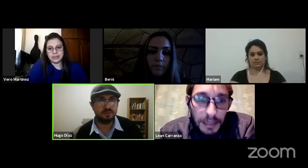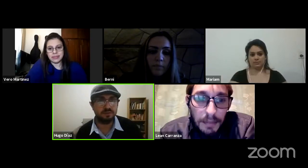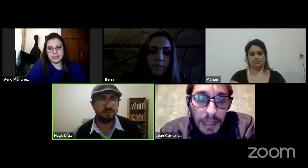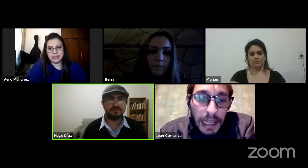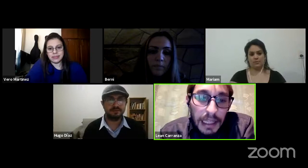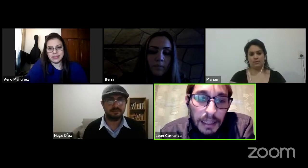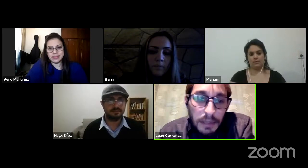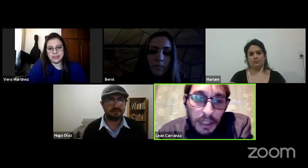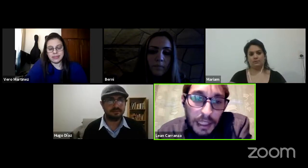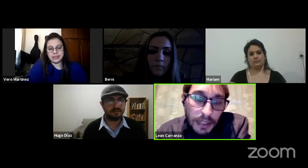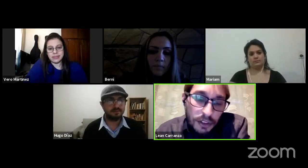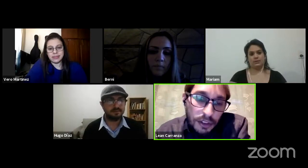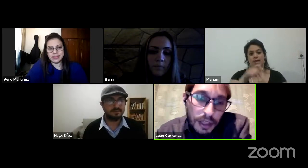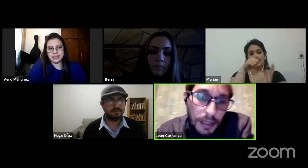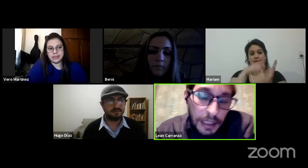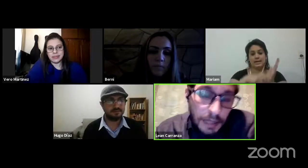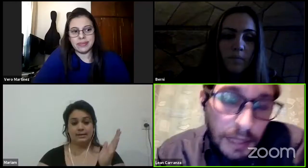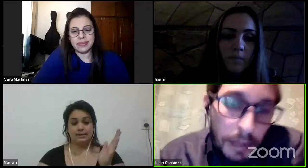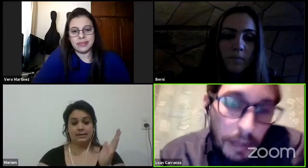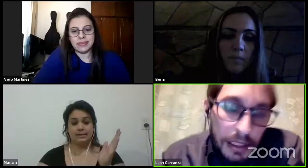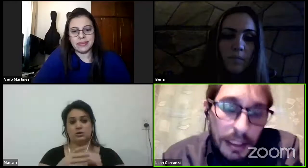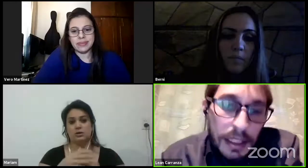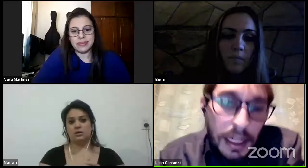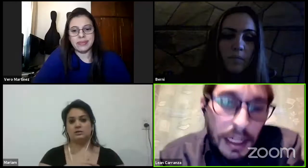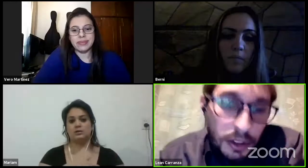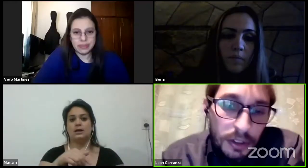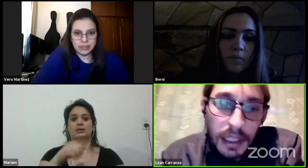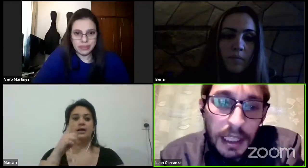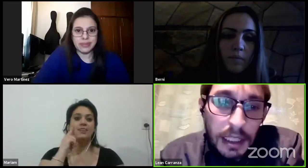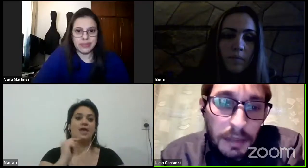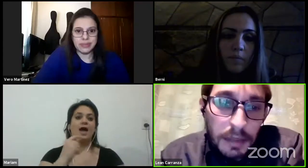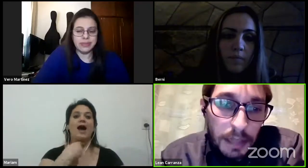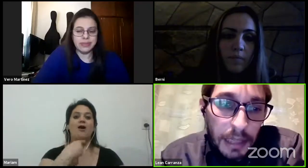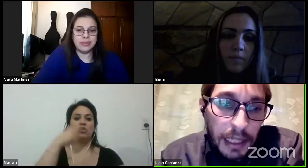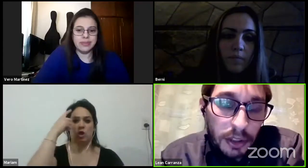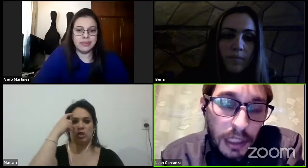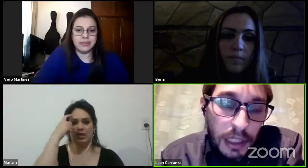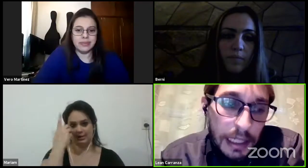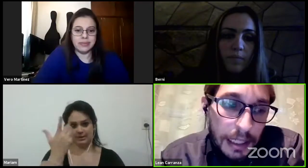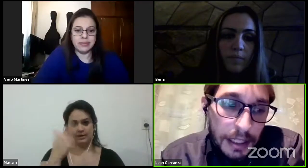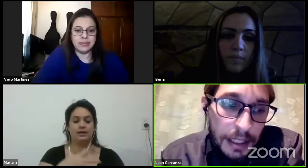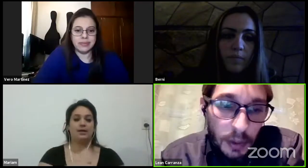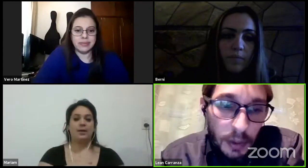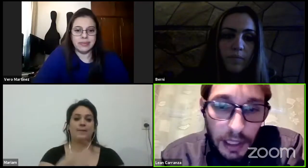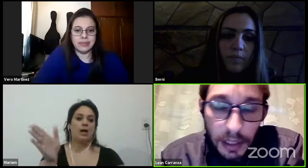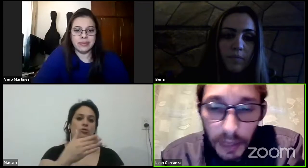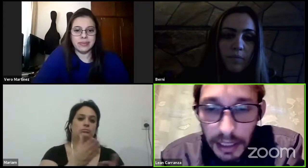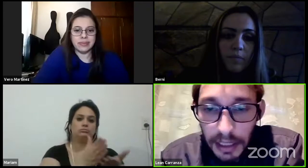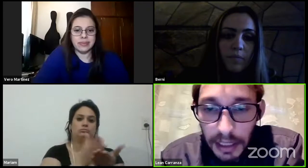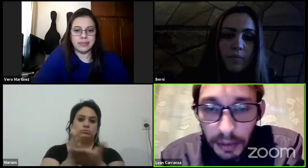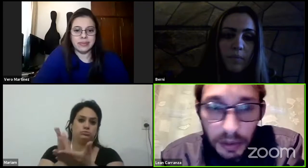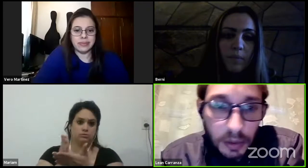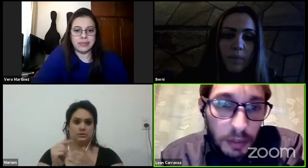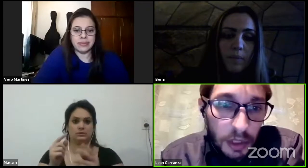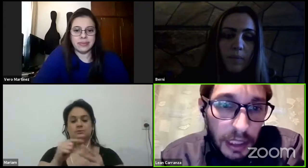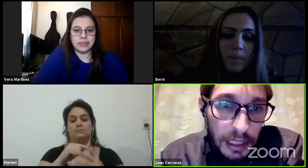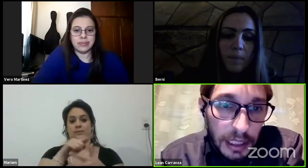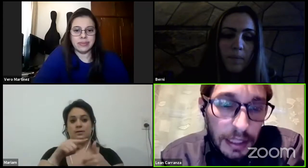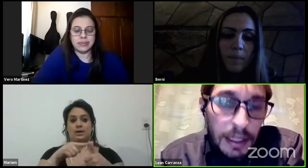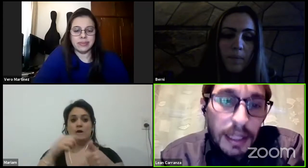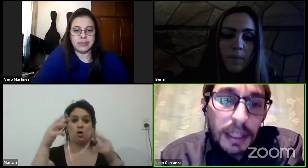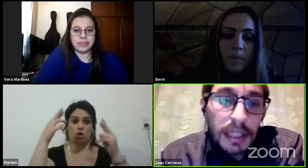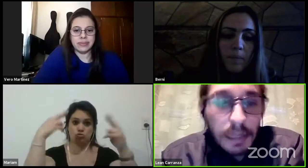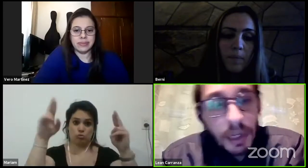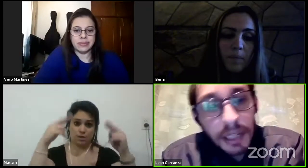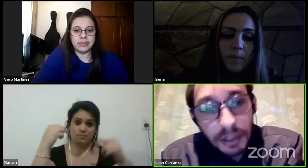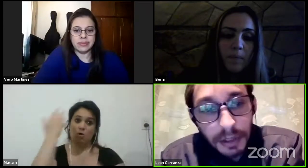las inscripciones nosotros habilitamos a partir del 10 de agosto las inscripciones para todas las carreras de la escuela en la escuela tenemos turismo y hotelería